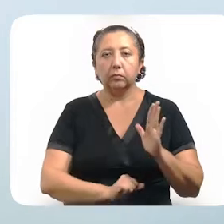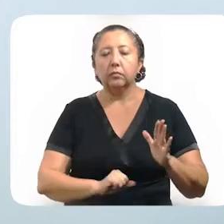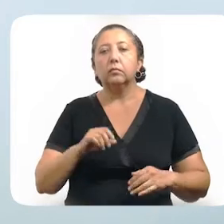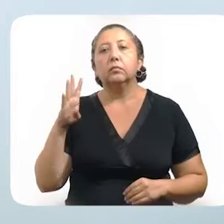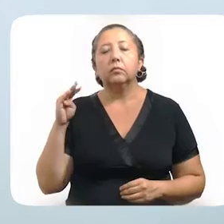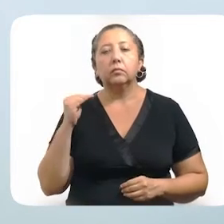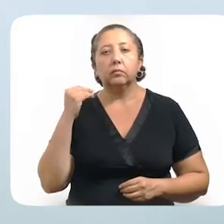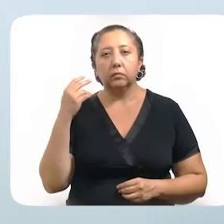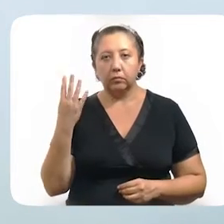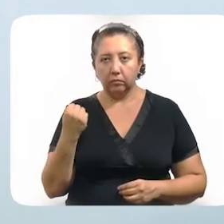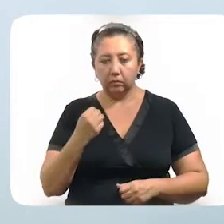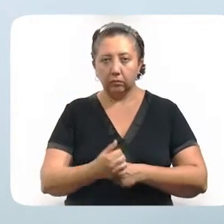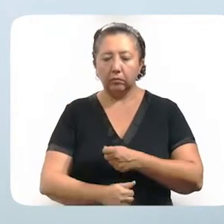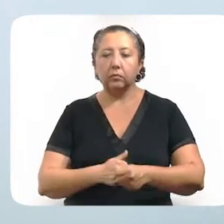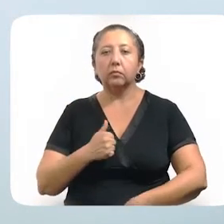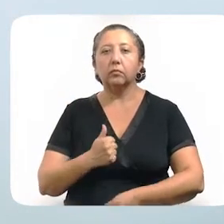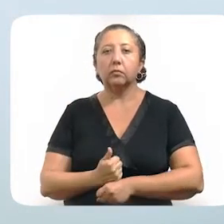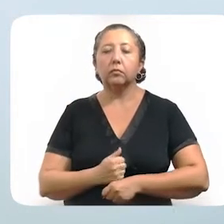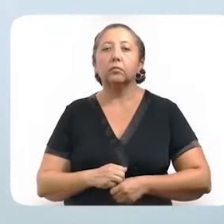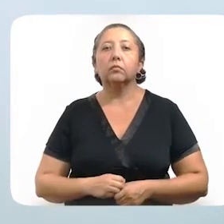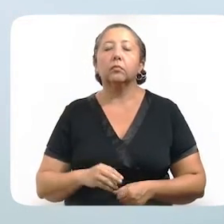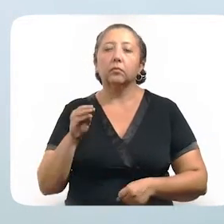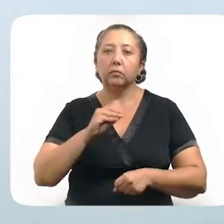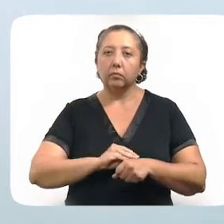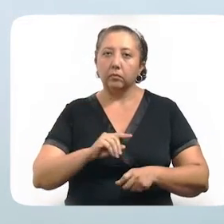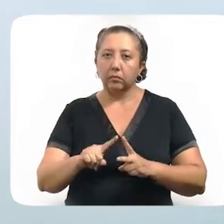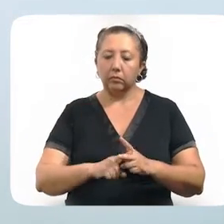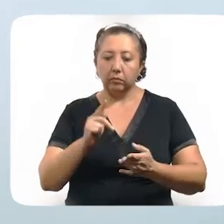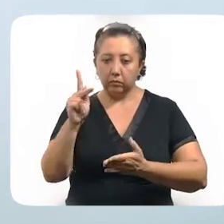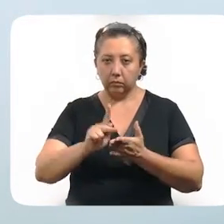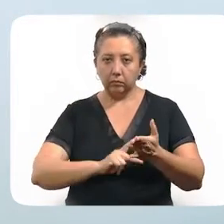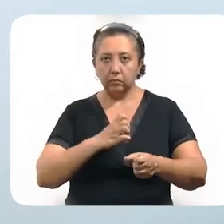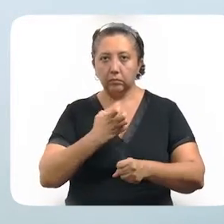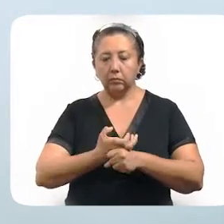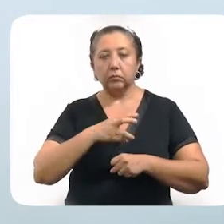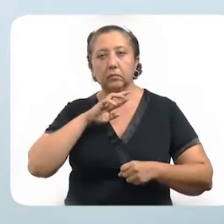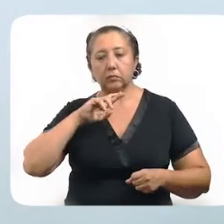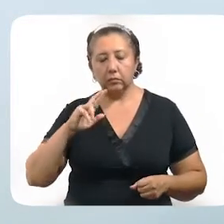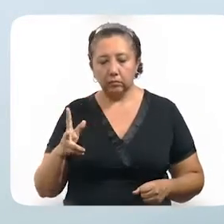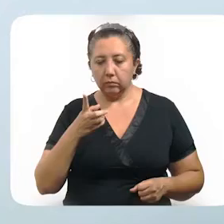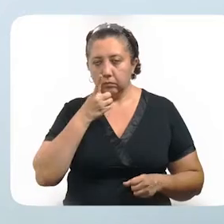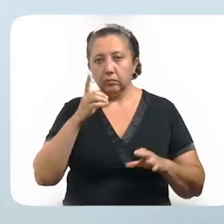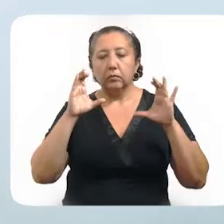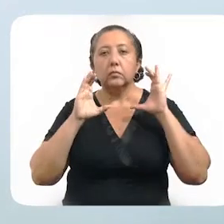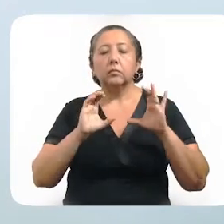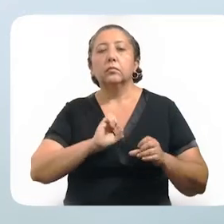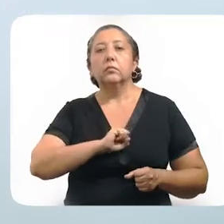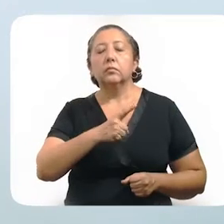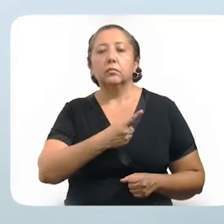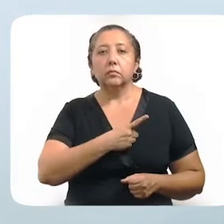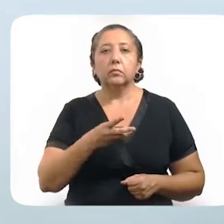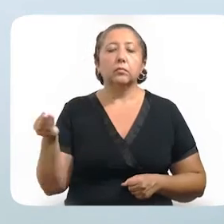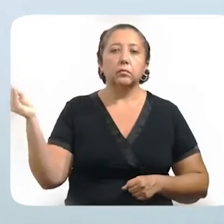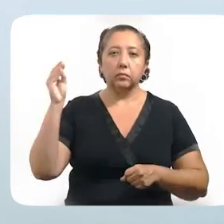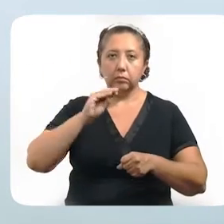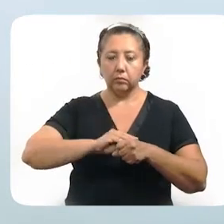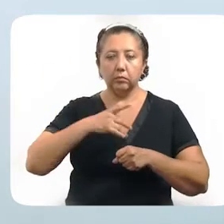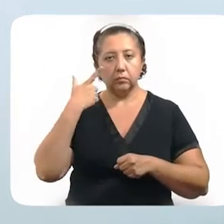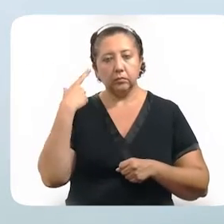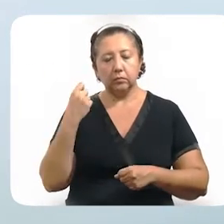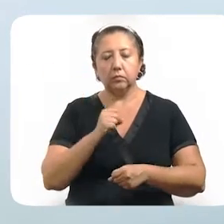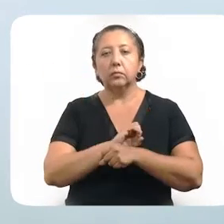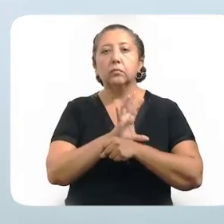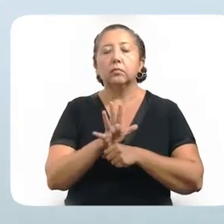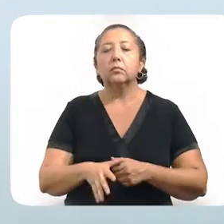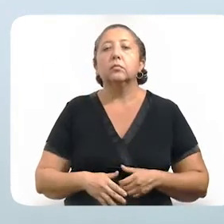1 mes a 99 años se puso en marcha un programa estatal de reforzamiento a la protección de la salud que se suma al combate el